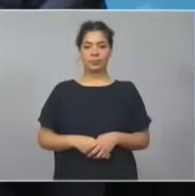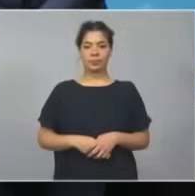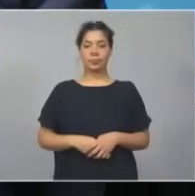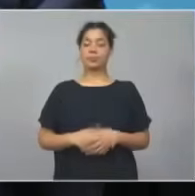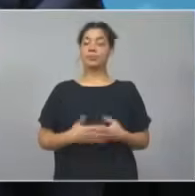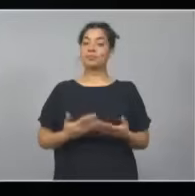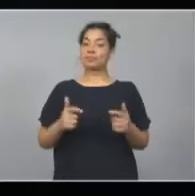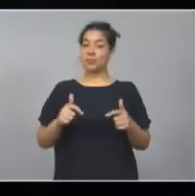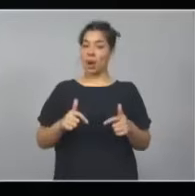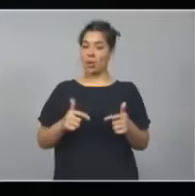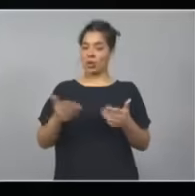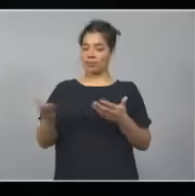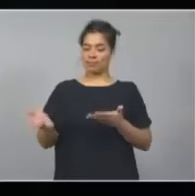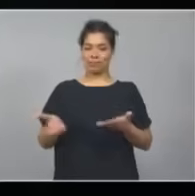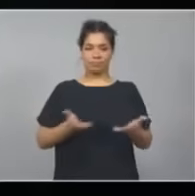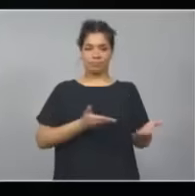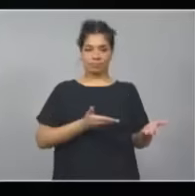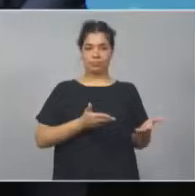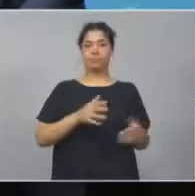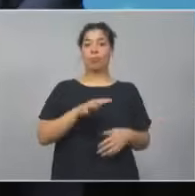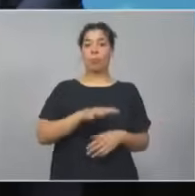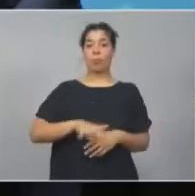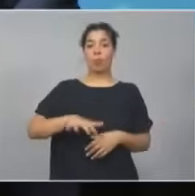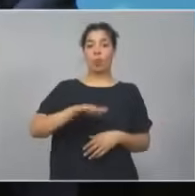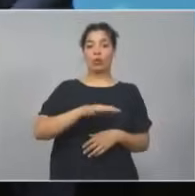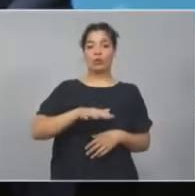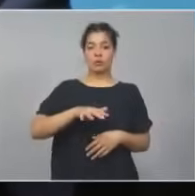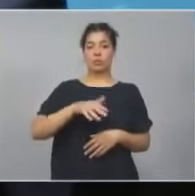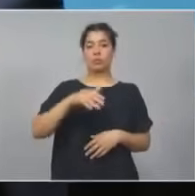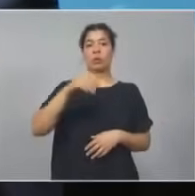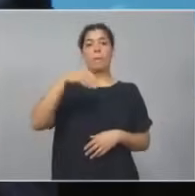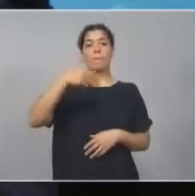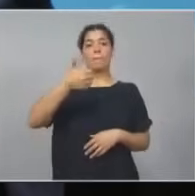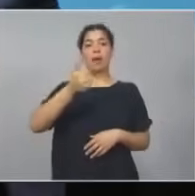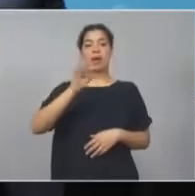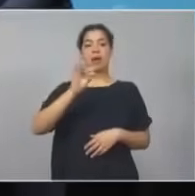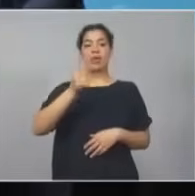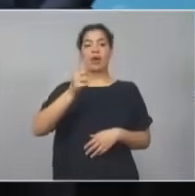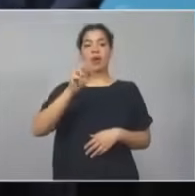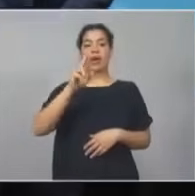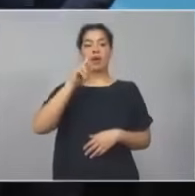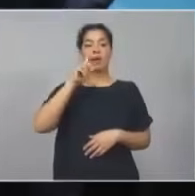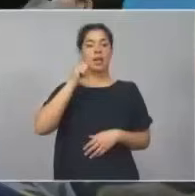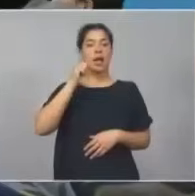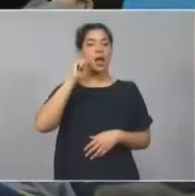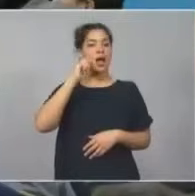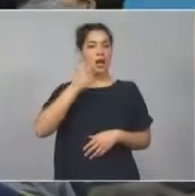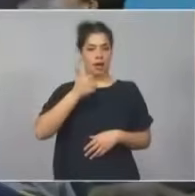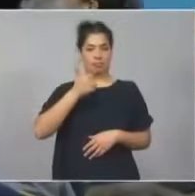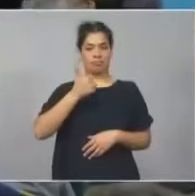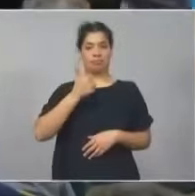Acto seguido firma el municipio de General Madariaga, Carlos Esteban Santoro.